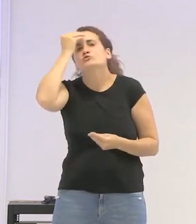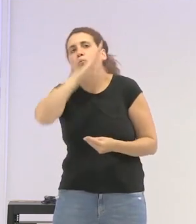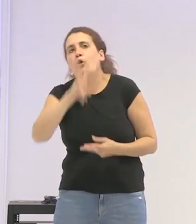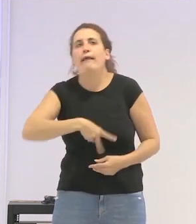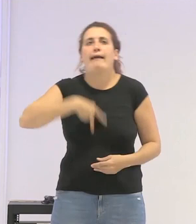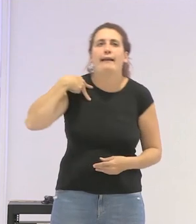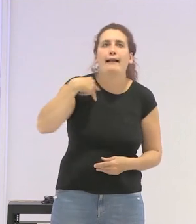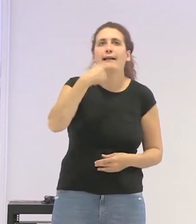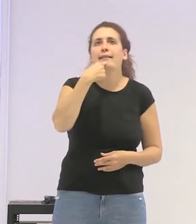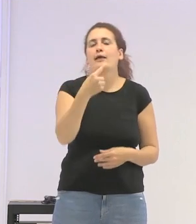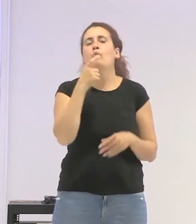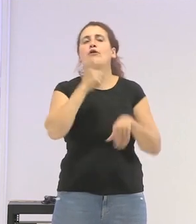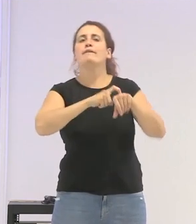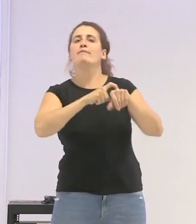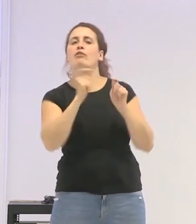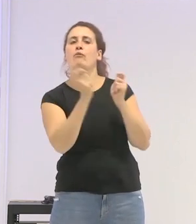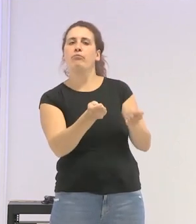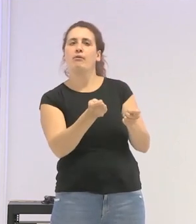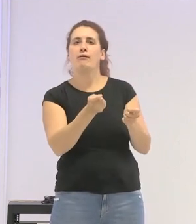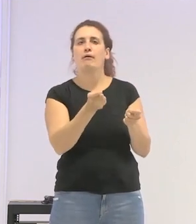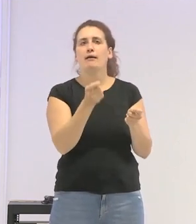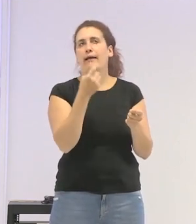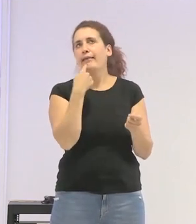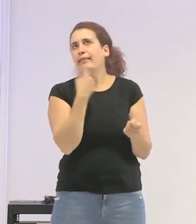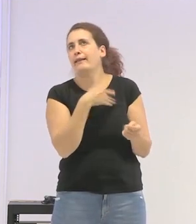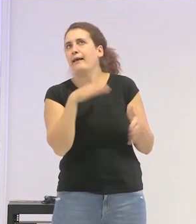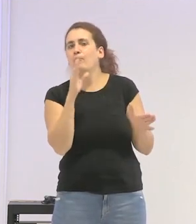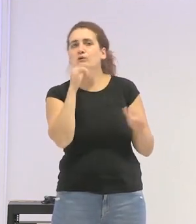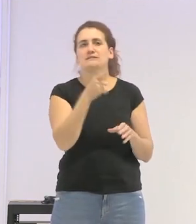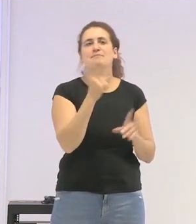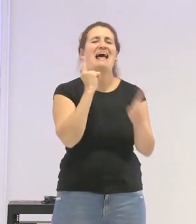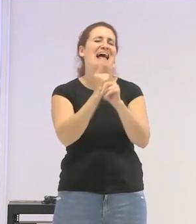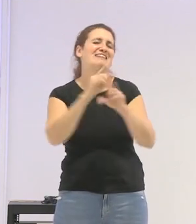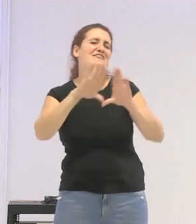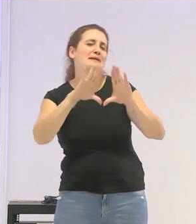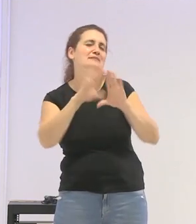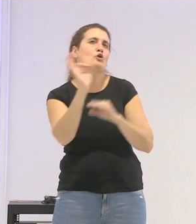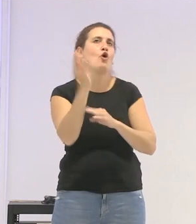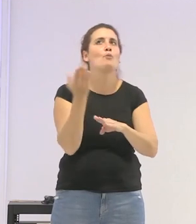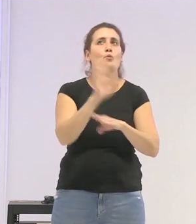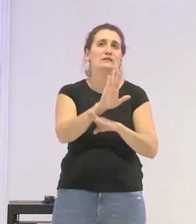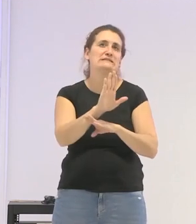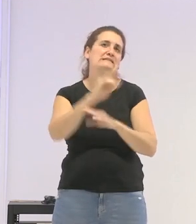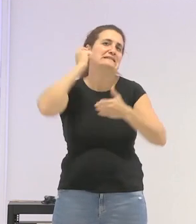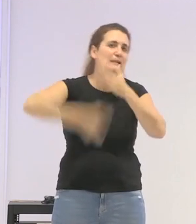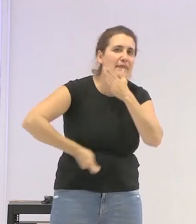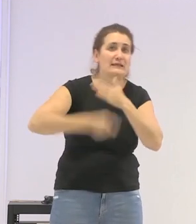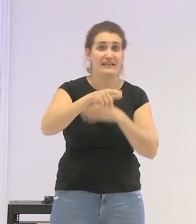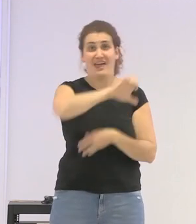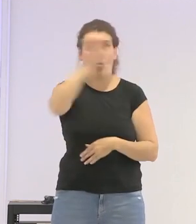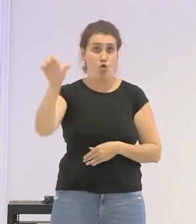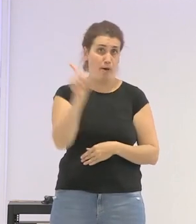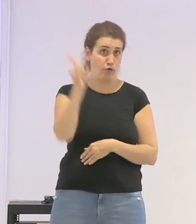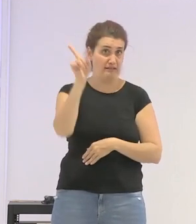una tipificación así muy grosso modo, ¿no? Que sería pues los antifeminismos o las propuestas de extrema derecha de Europa Occidental, ¿no?